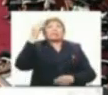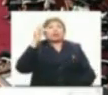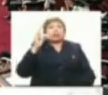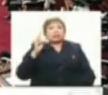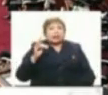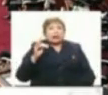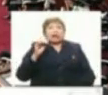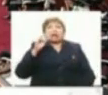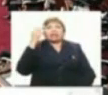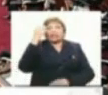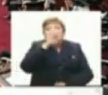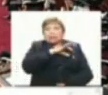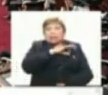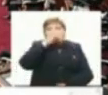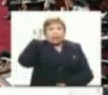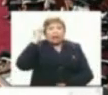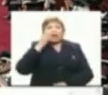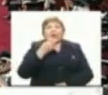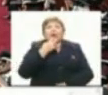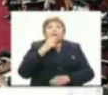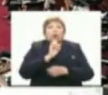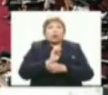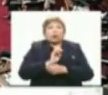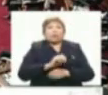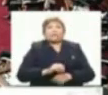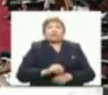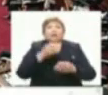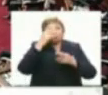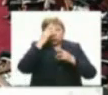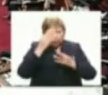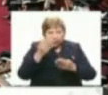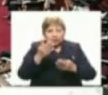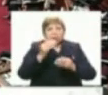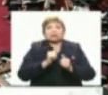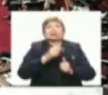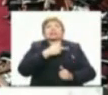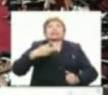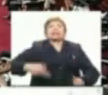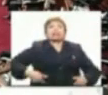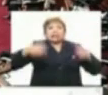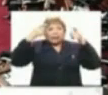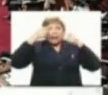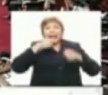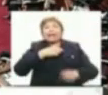Bolivia, Chile, Ecuador, Su Alteza, el Rey de España,